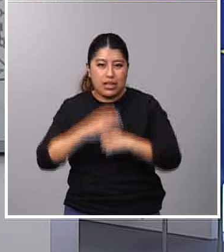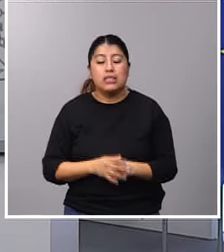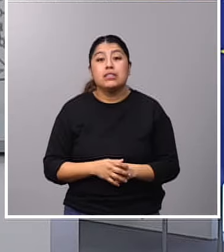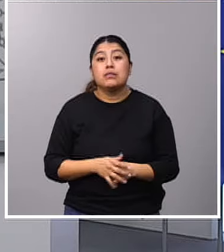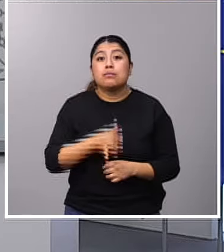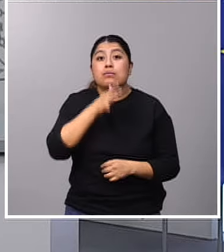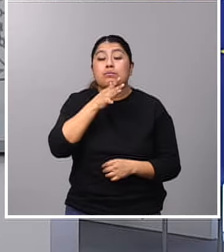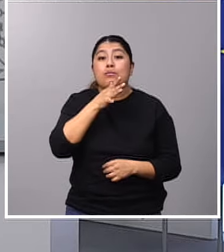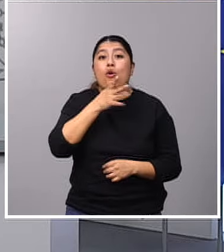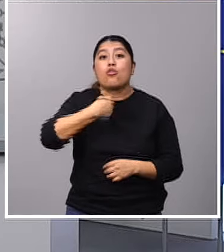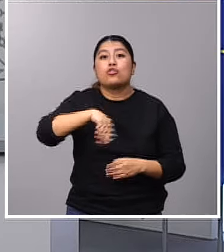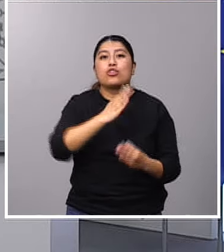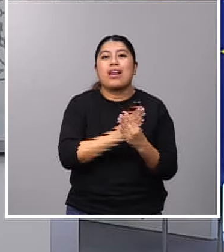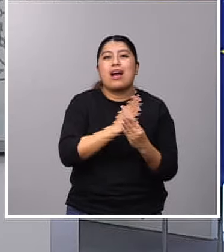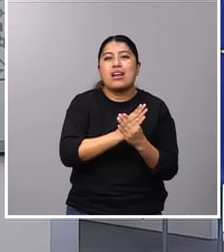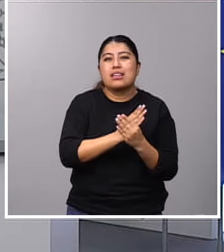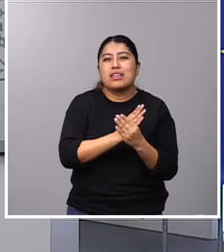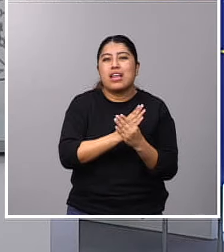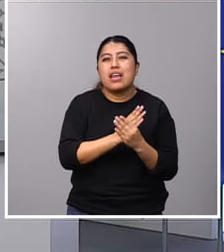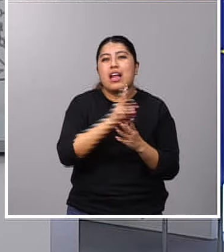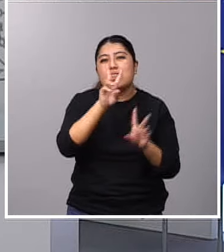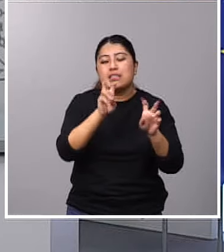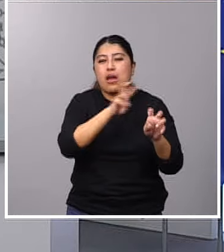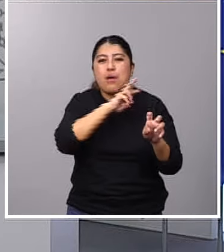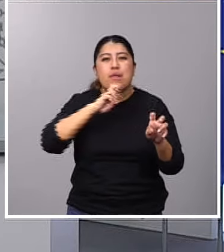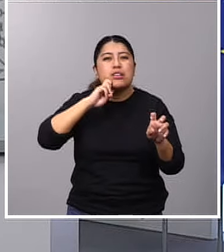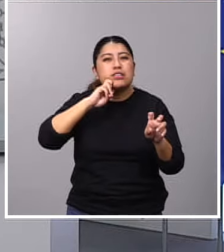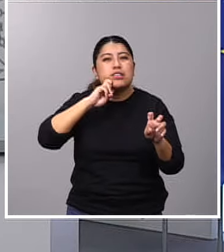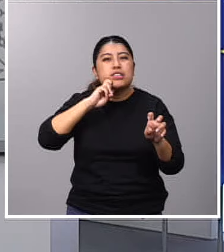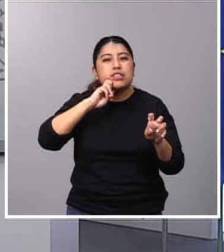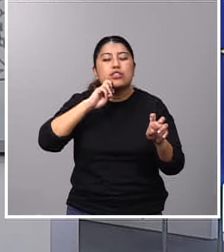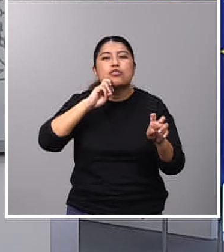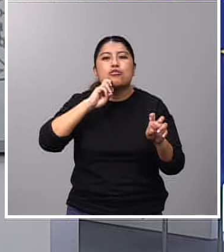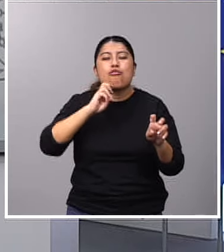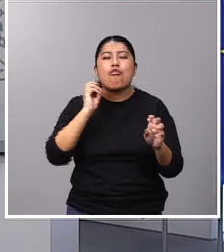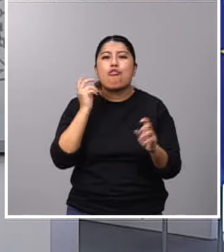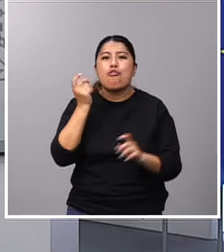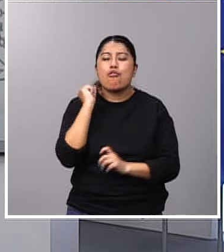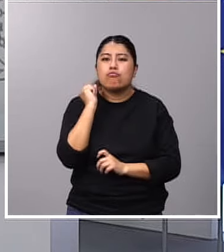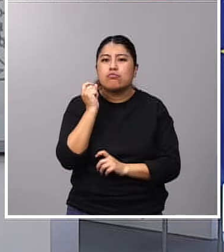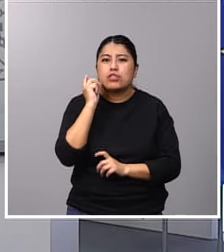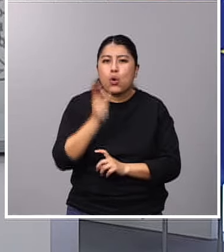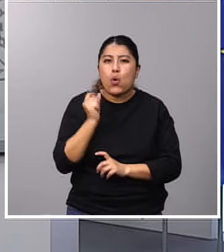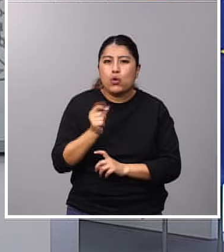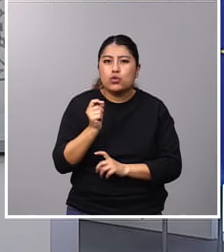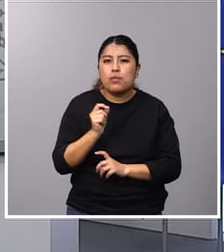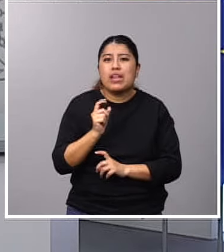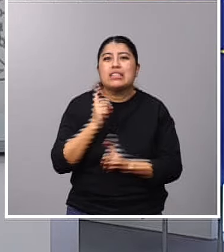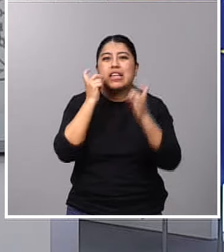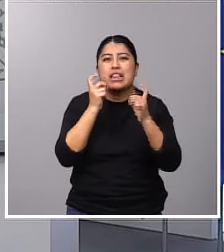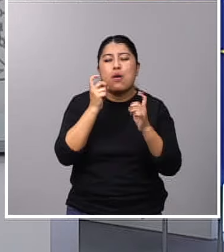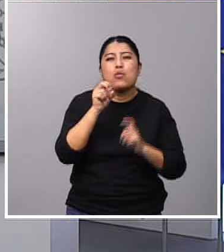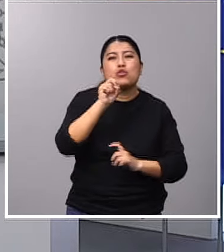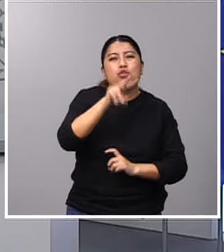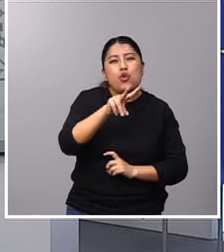de nuestra cartera en Tesoro nos permite tener que refinanciar solo una parte pequeña de nuestra deuda cada año, en torno al 12